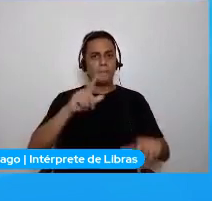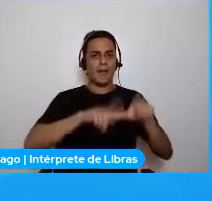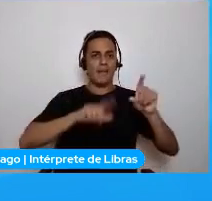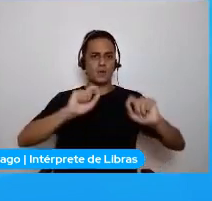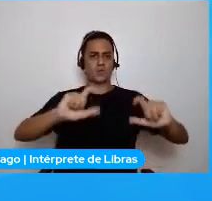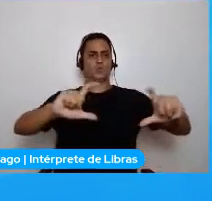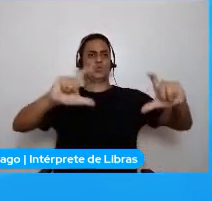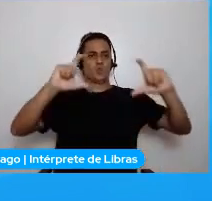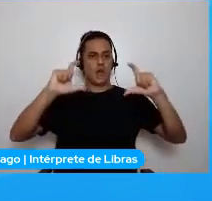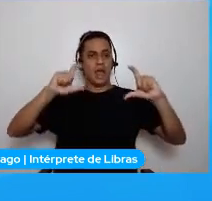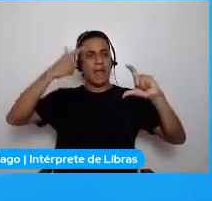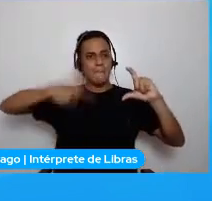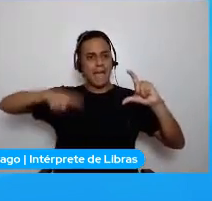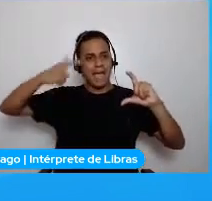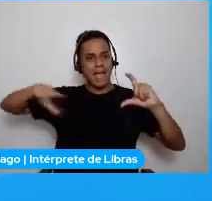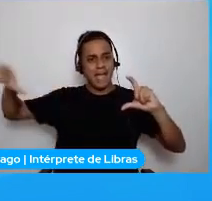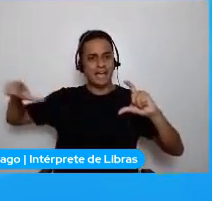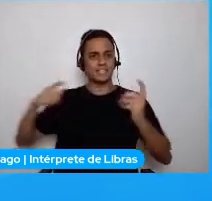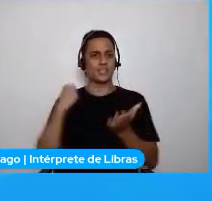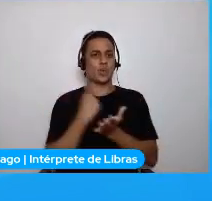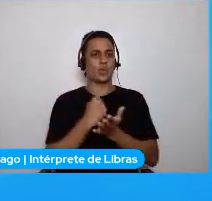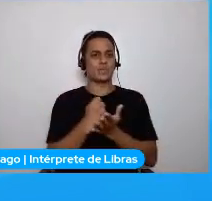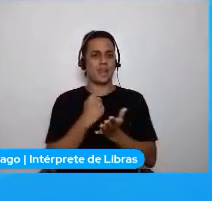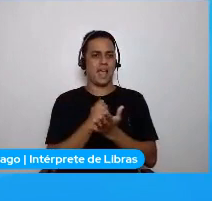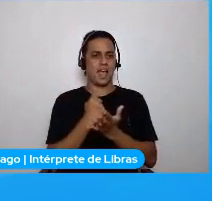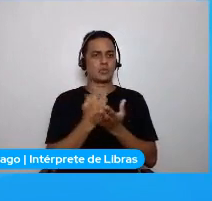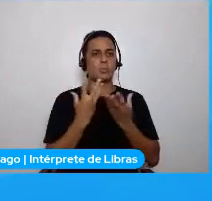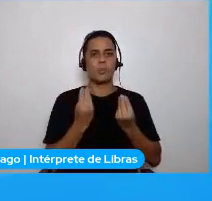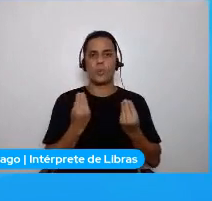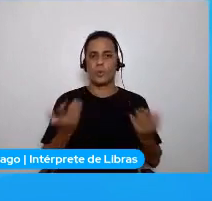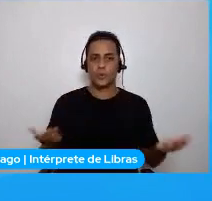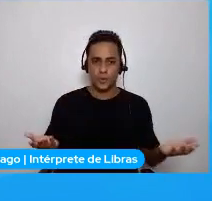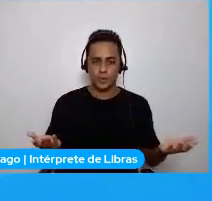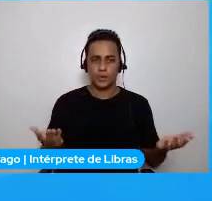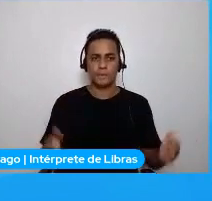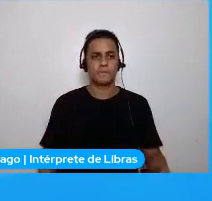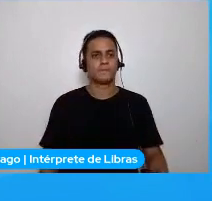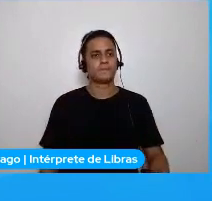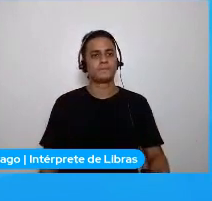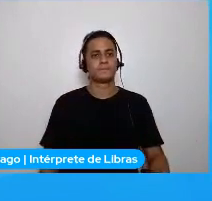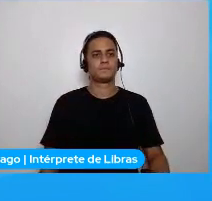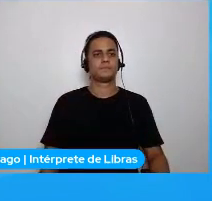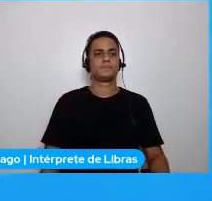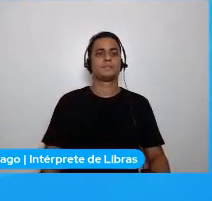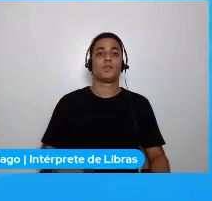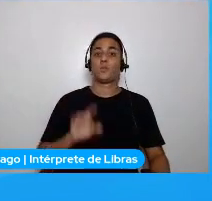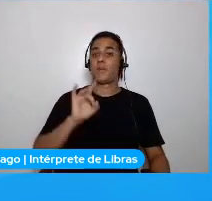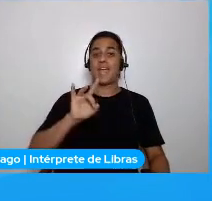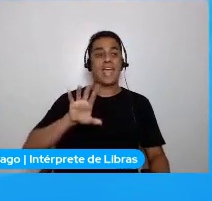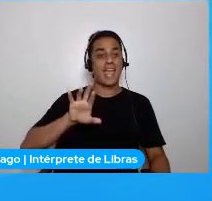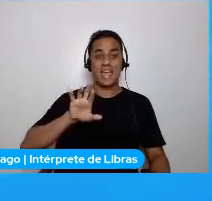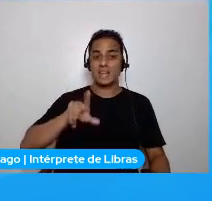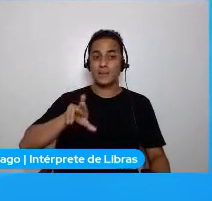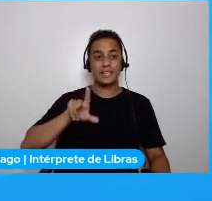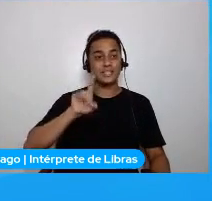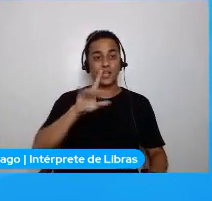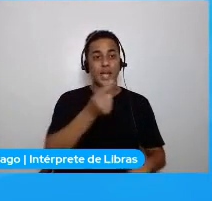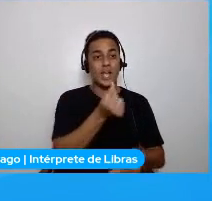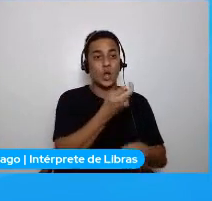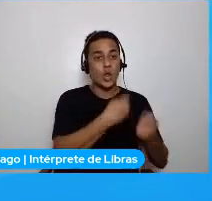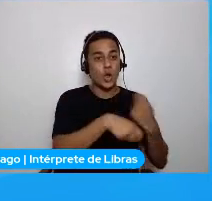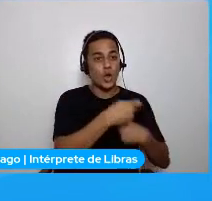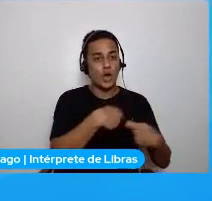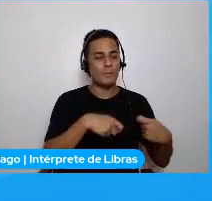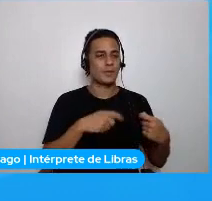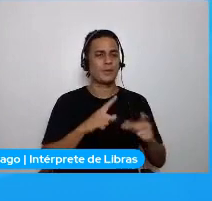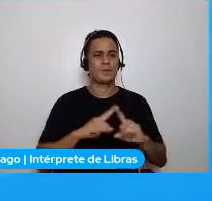El número de veces que se habló en los contratos de fumigar. Entonces, no solamente lo económico me llama la atención, sino también las cosas